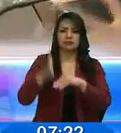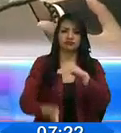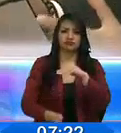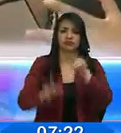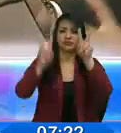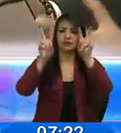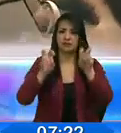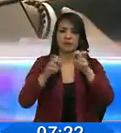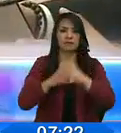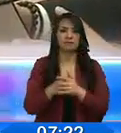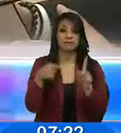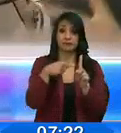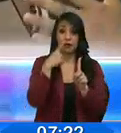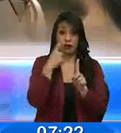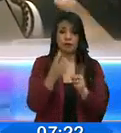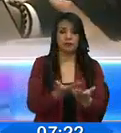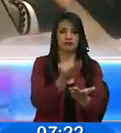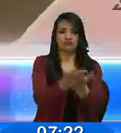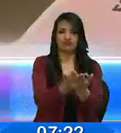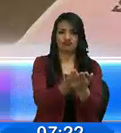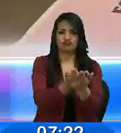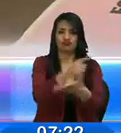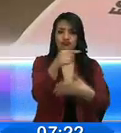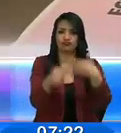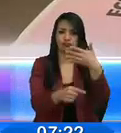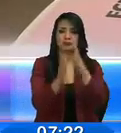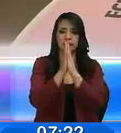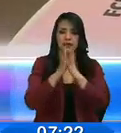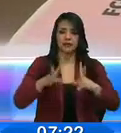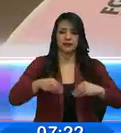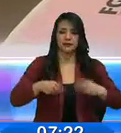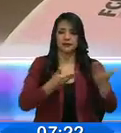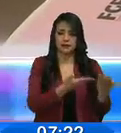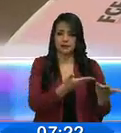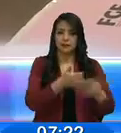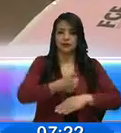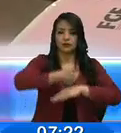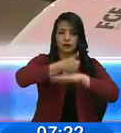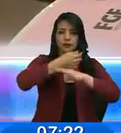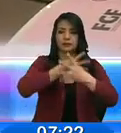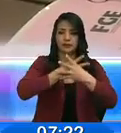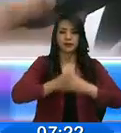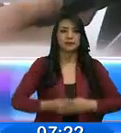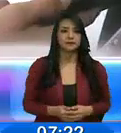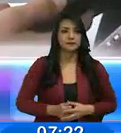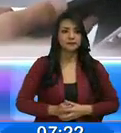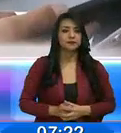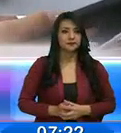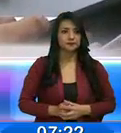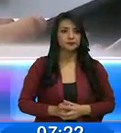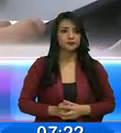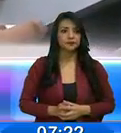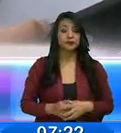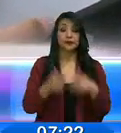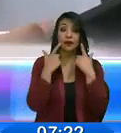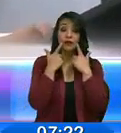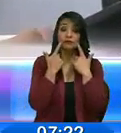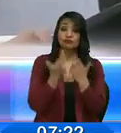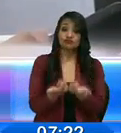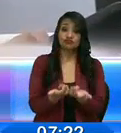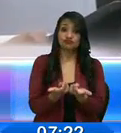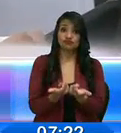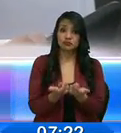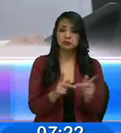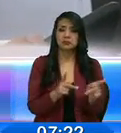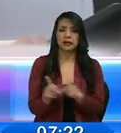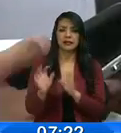caso, Francisco Vega, presentó sus alegatos y su pedido fue acogido por el Tribunal de Garantías Penales. La fiscalía está